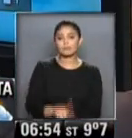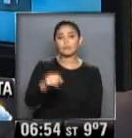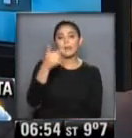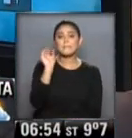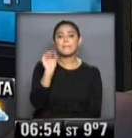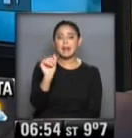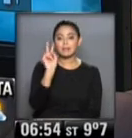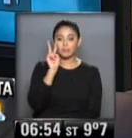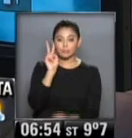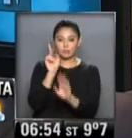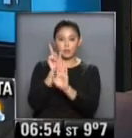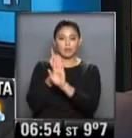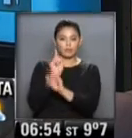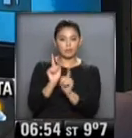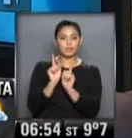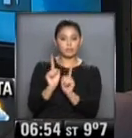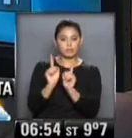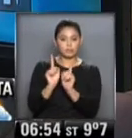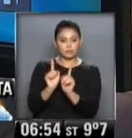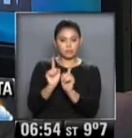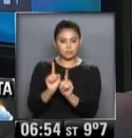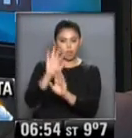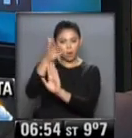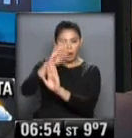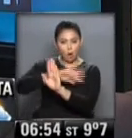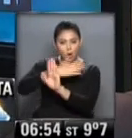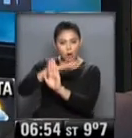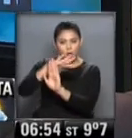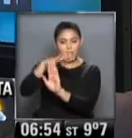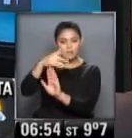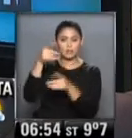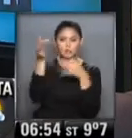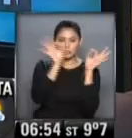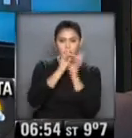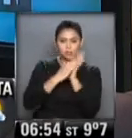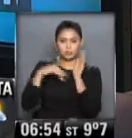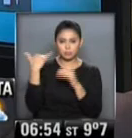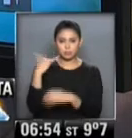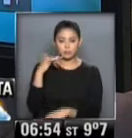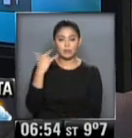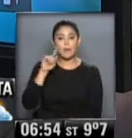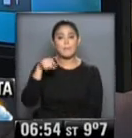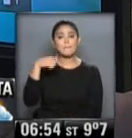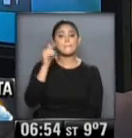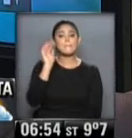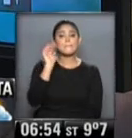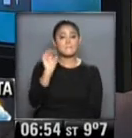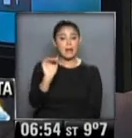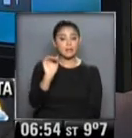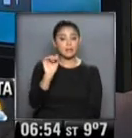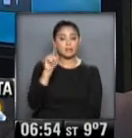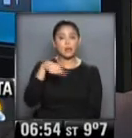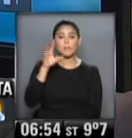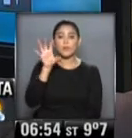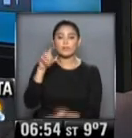martes, persiste en la misma zona. Allí en la cordillera, ¿cómo va a nevar? Y el martes nos vamos a la